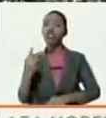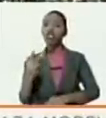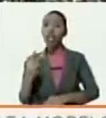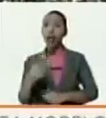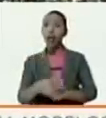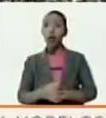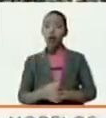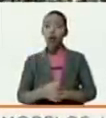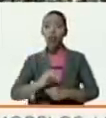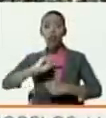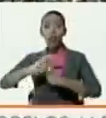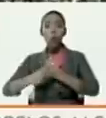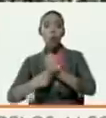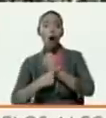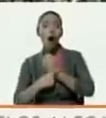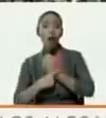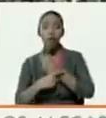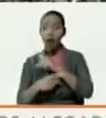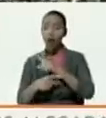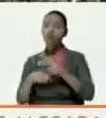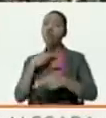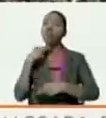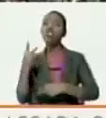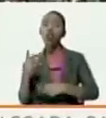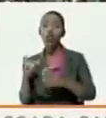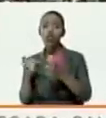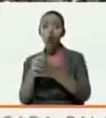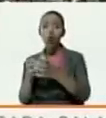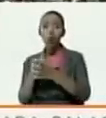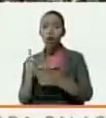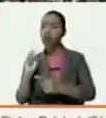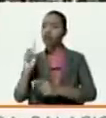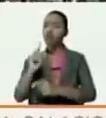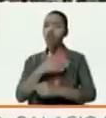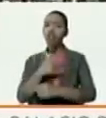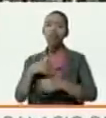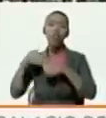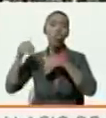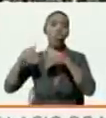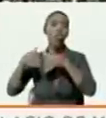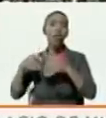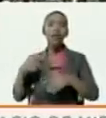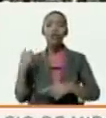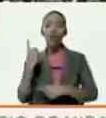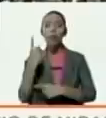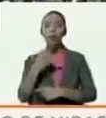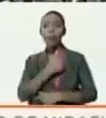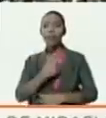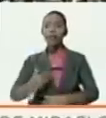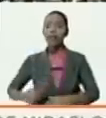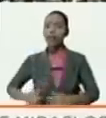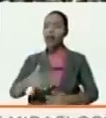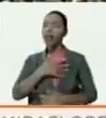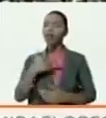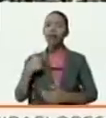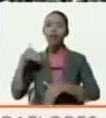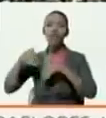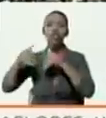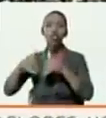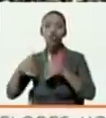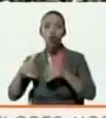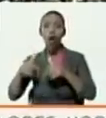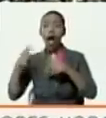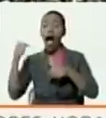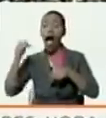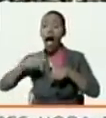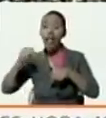vocero de Juanito Limaña, es vocero de los sectores que no quieren elecciones, sino elecciones presidenciales. Aquí no va a haber elecciones presidenciales, aquí va a haber